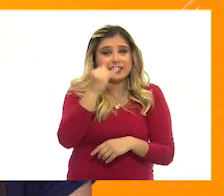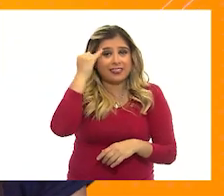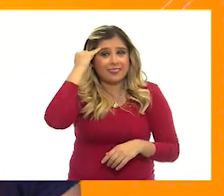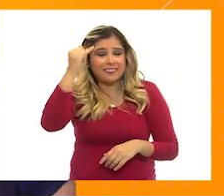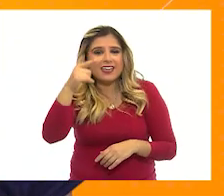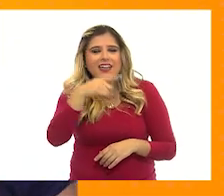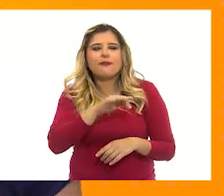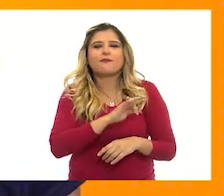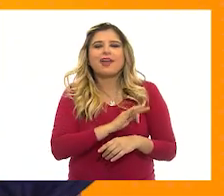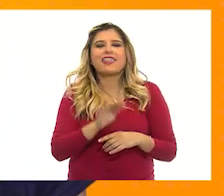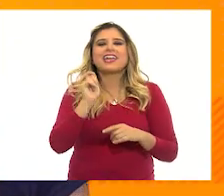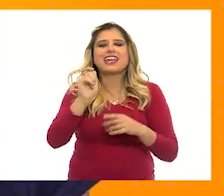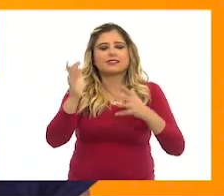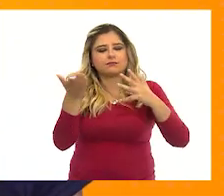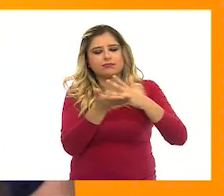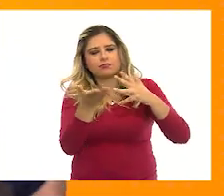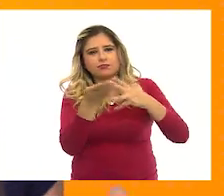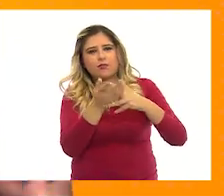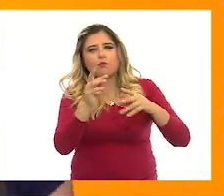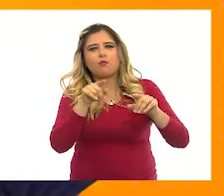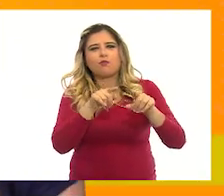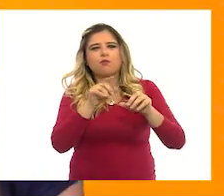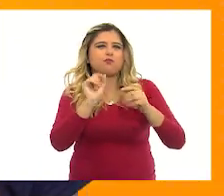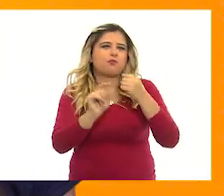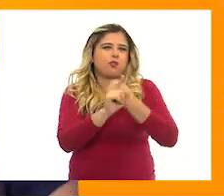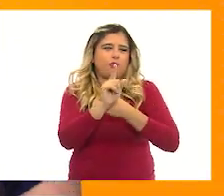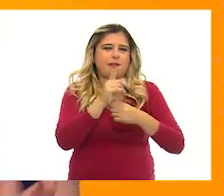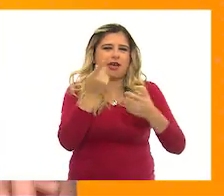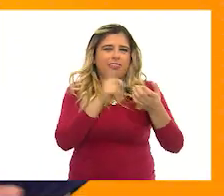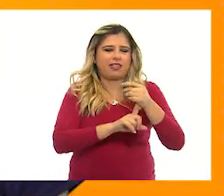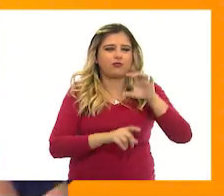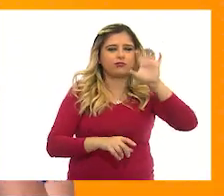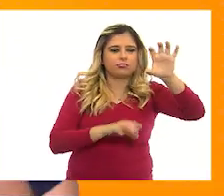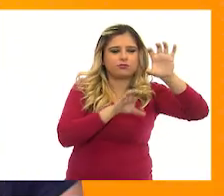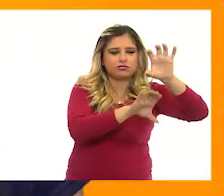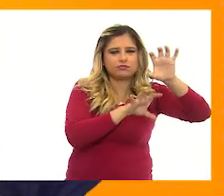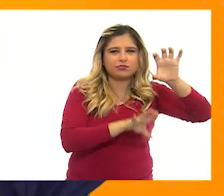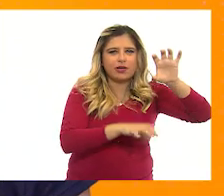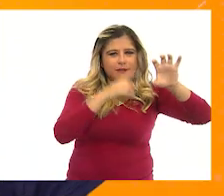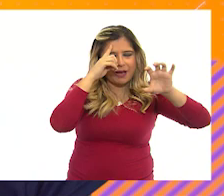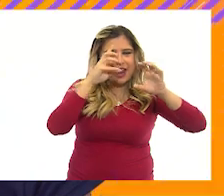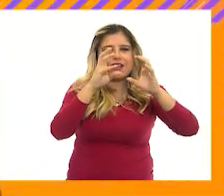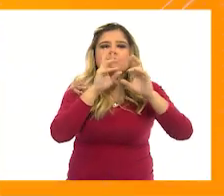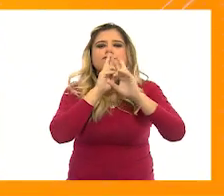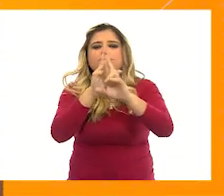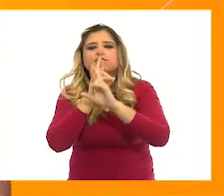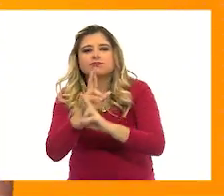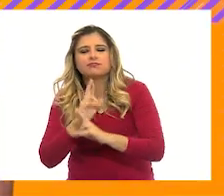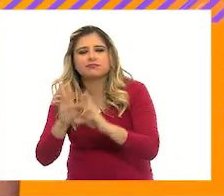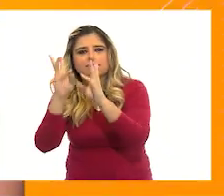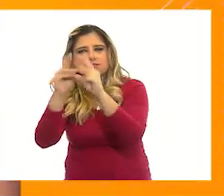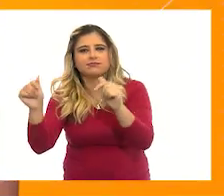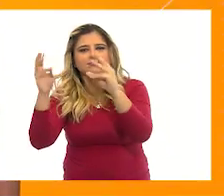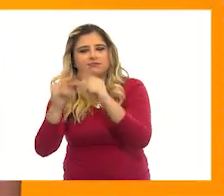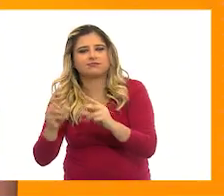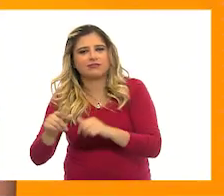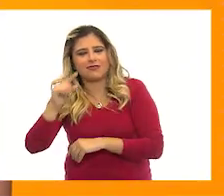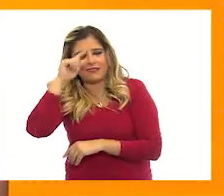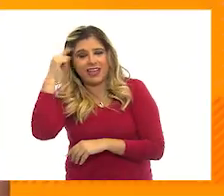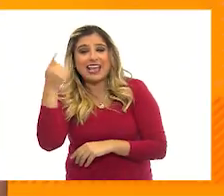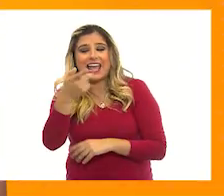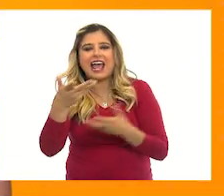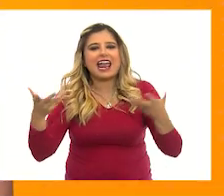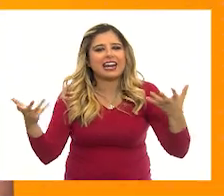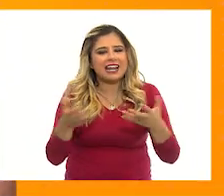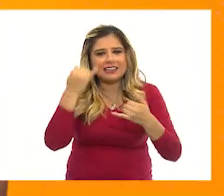nos permite dividir grandes problemas en otros más pequeños para facilitar su resolución. Así, creamos y